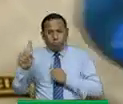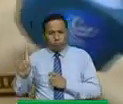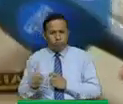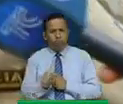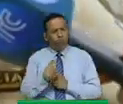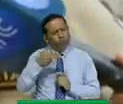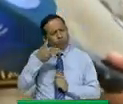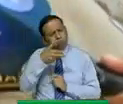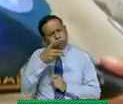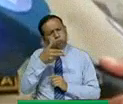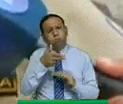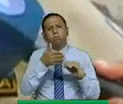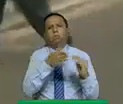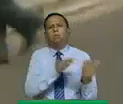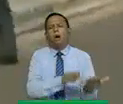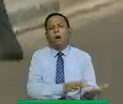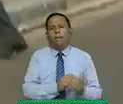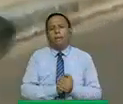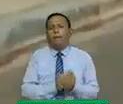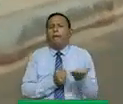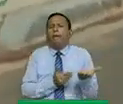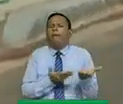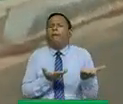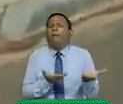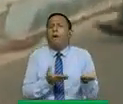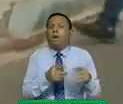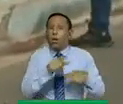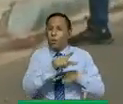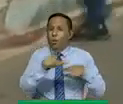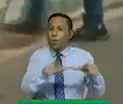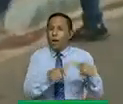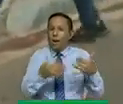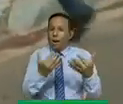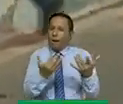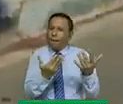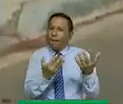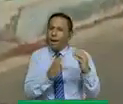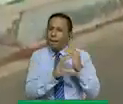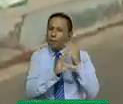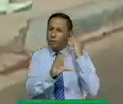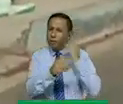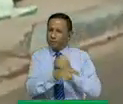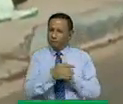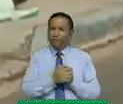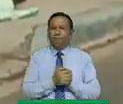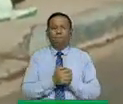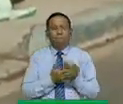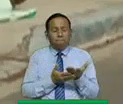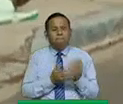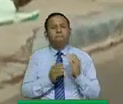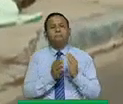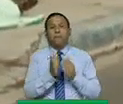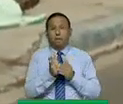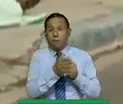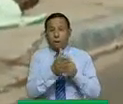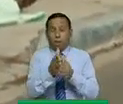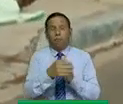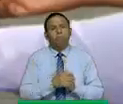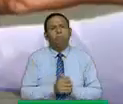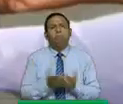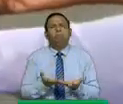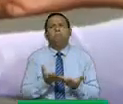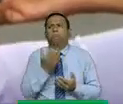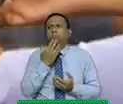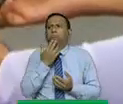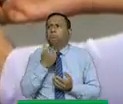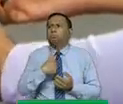contra la ciudadana que se encontraba en la parada, de aquí de los buses alimentadores. La moto se para acá y